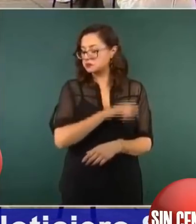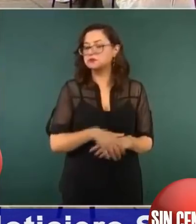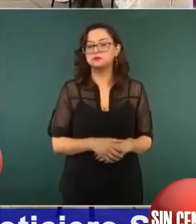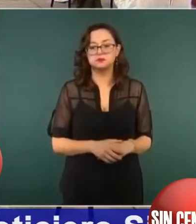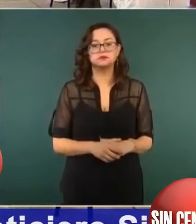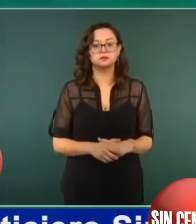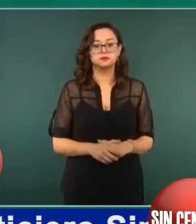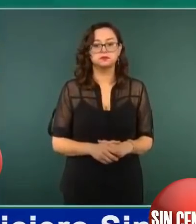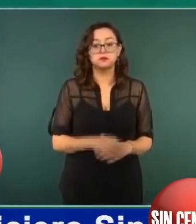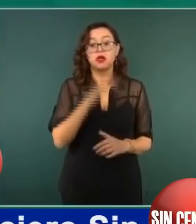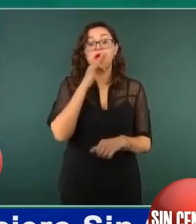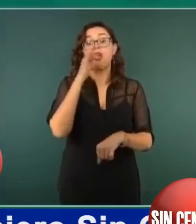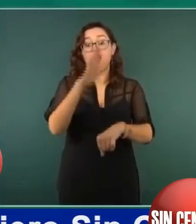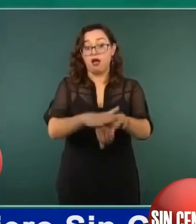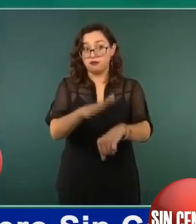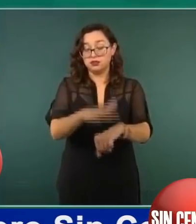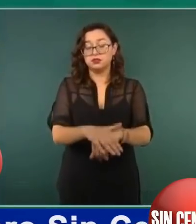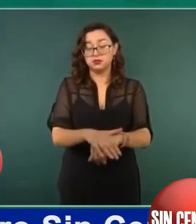De una vez lo anticipo,